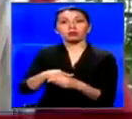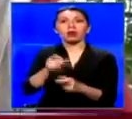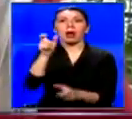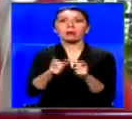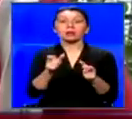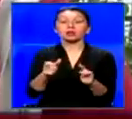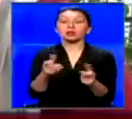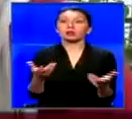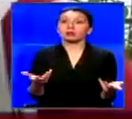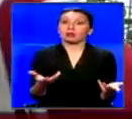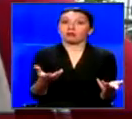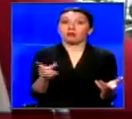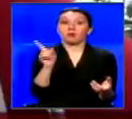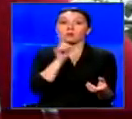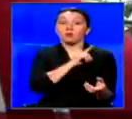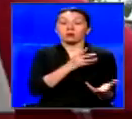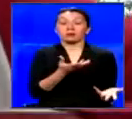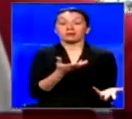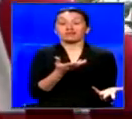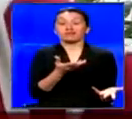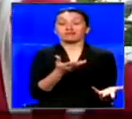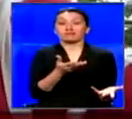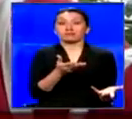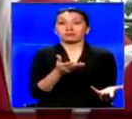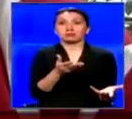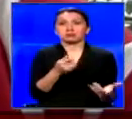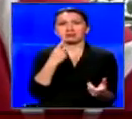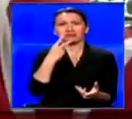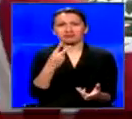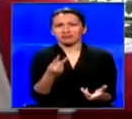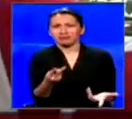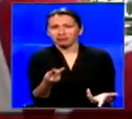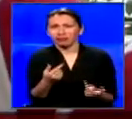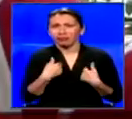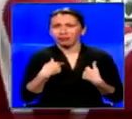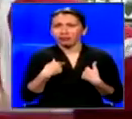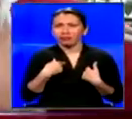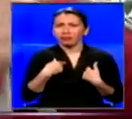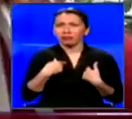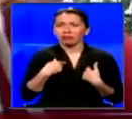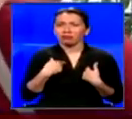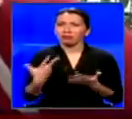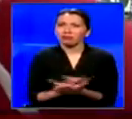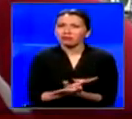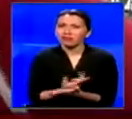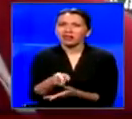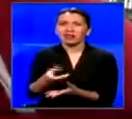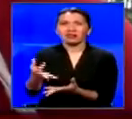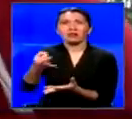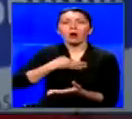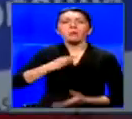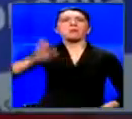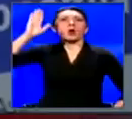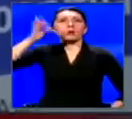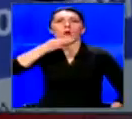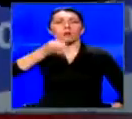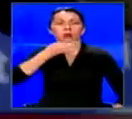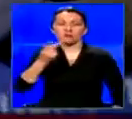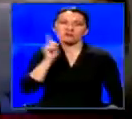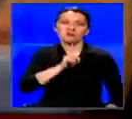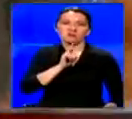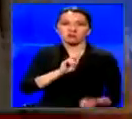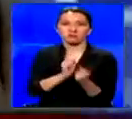y al final sale uno defraudada de todo lo que le prometen. En la